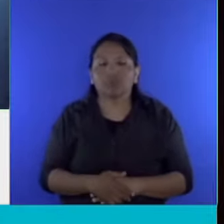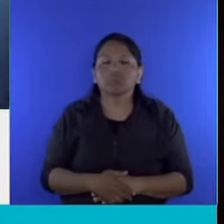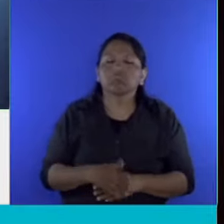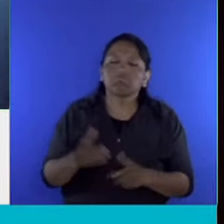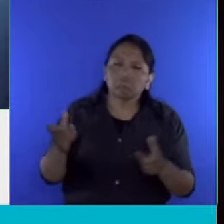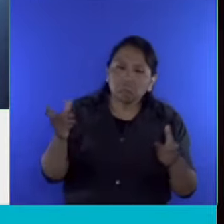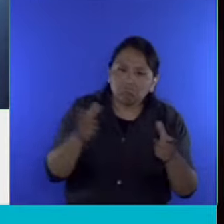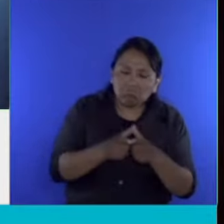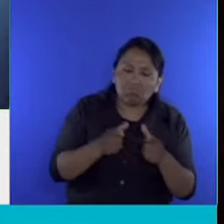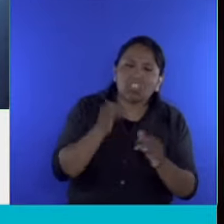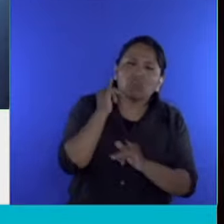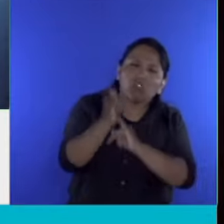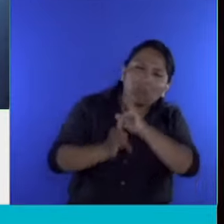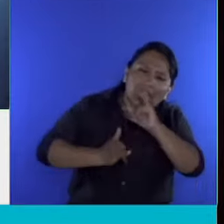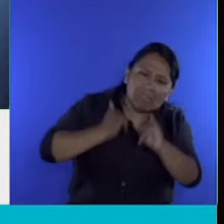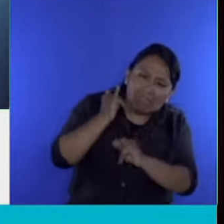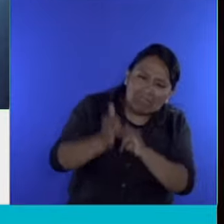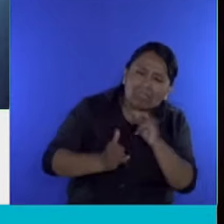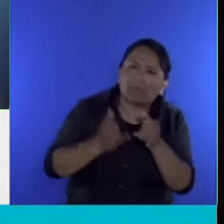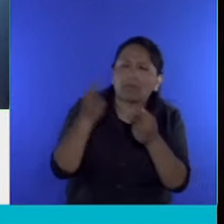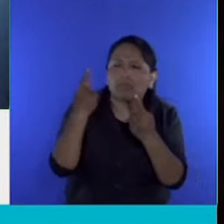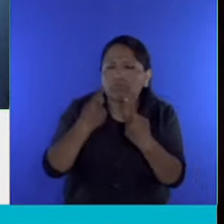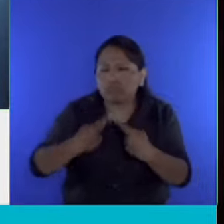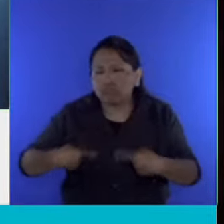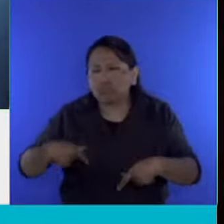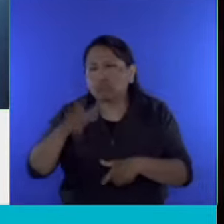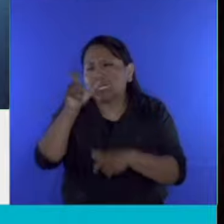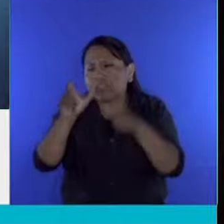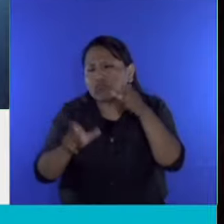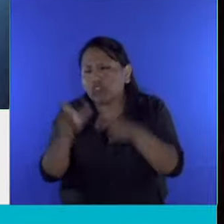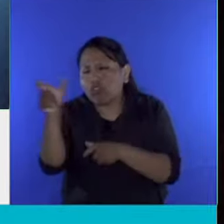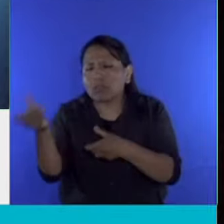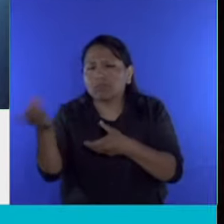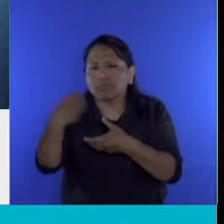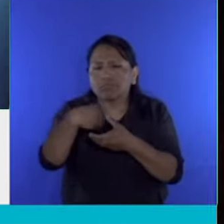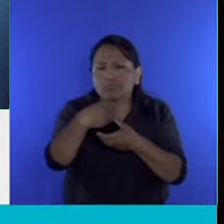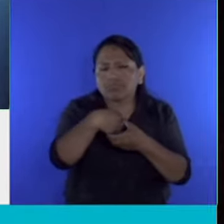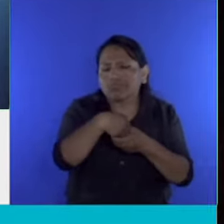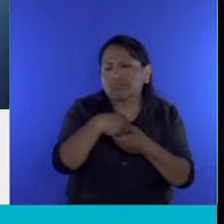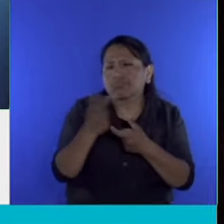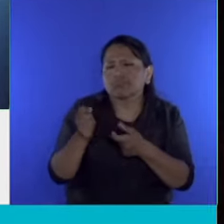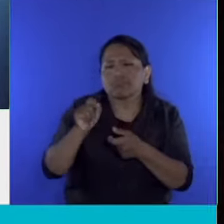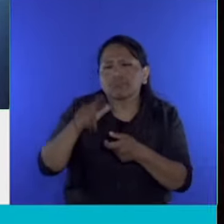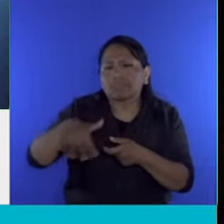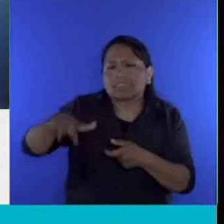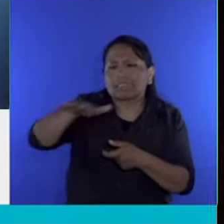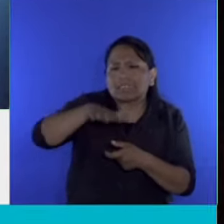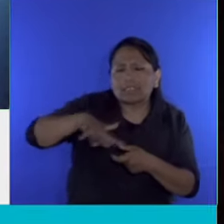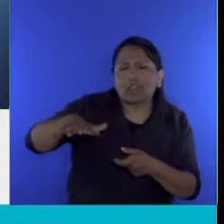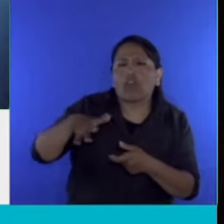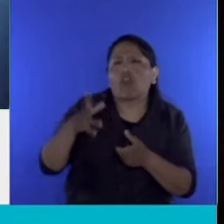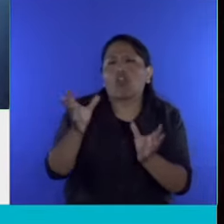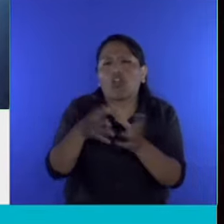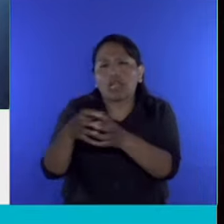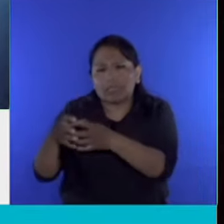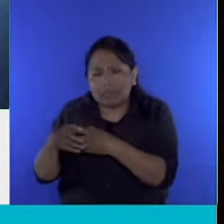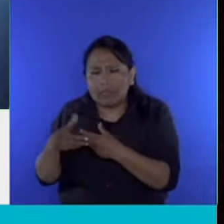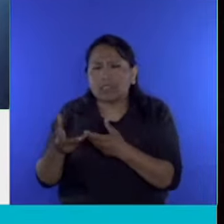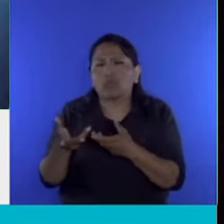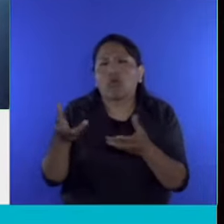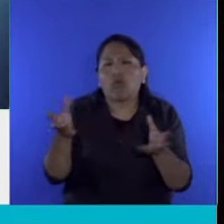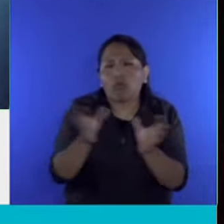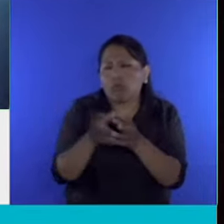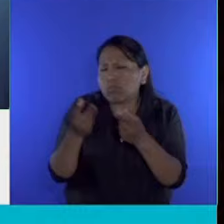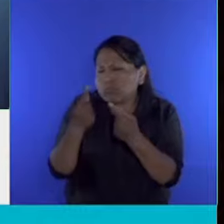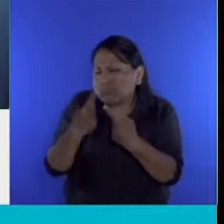reuniones informativas con distintos integrantes del sector distintos colectivos distintos grupos